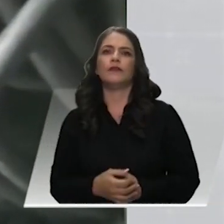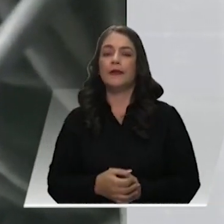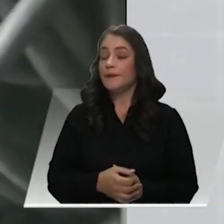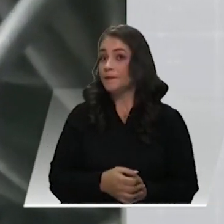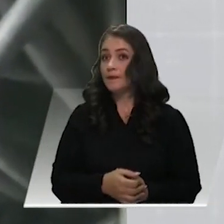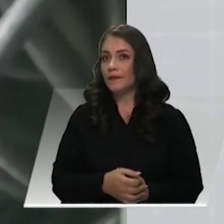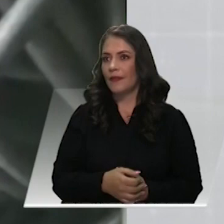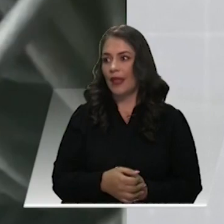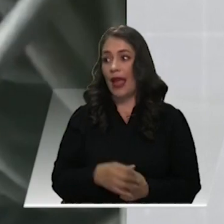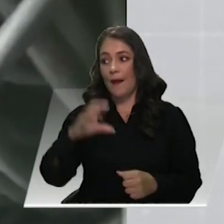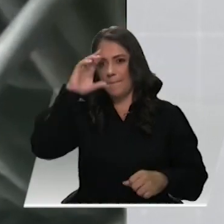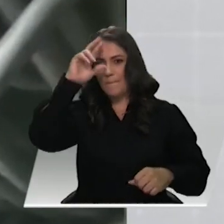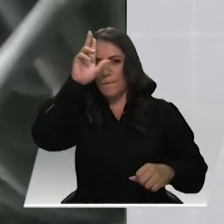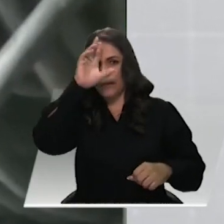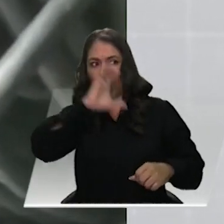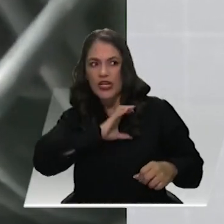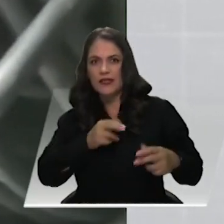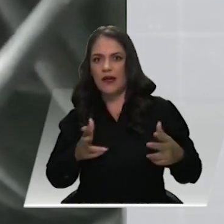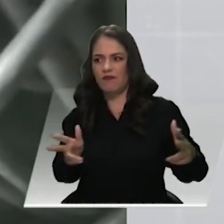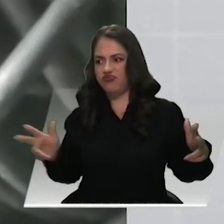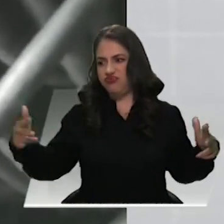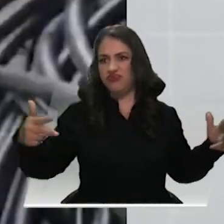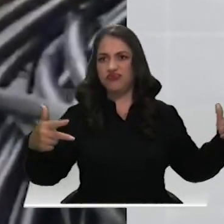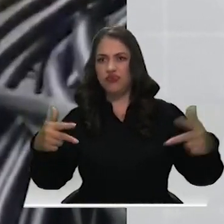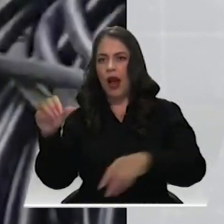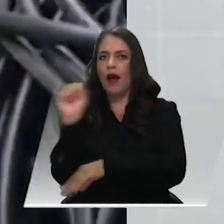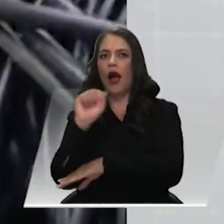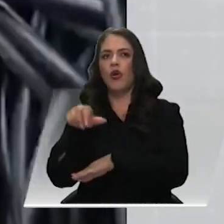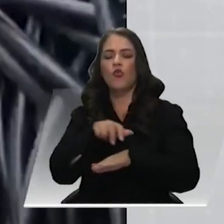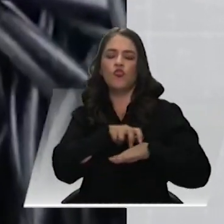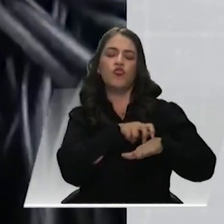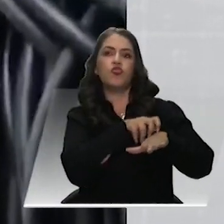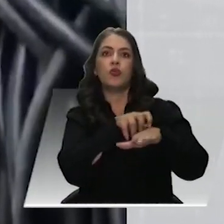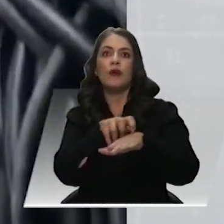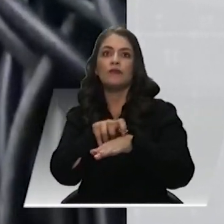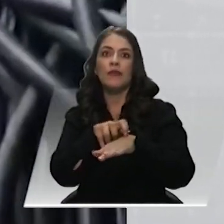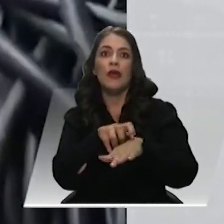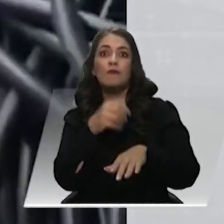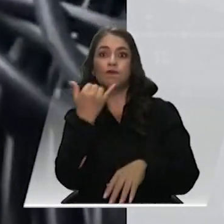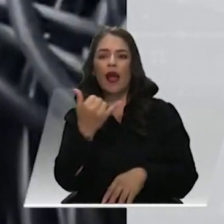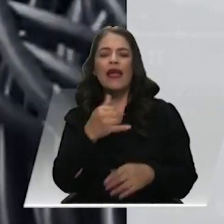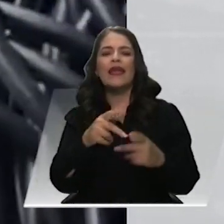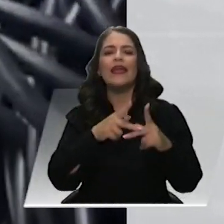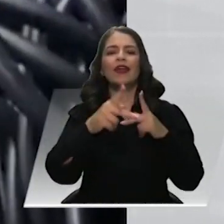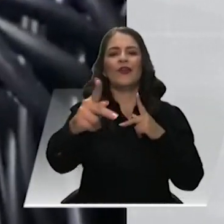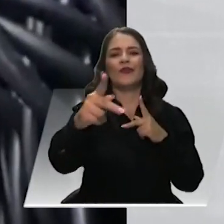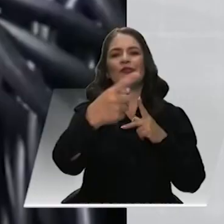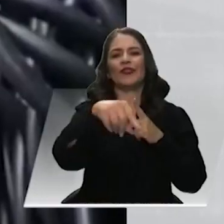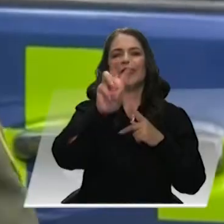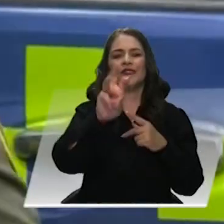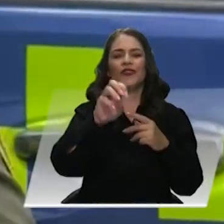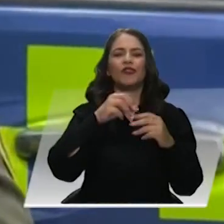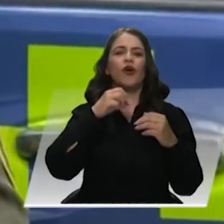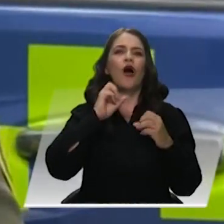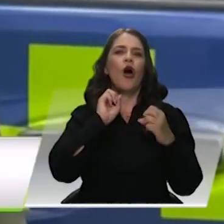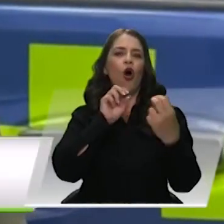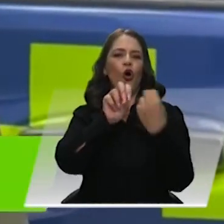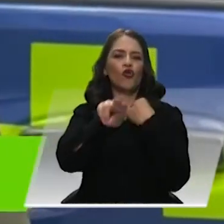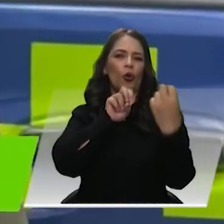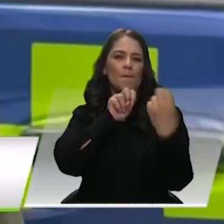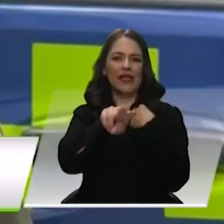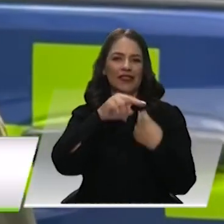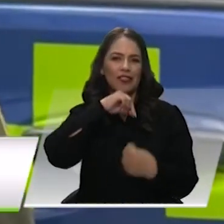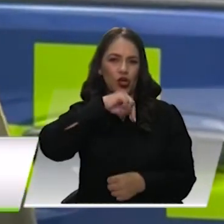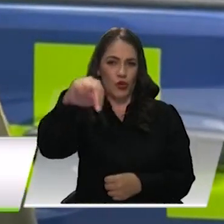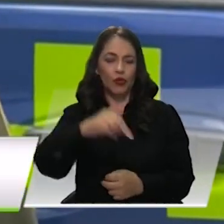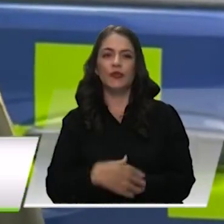plan candado, las autoridades interceptaron un camión y una camioneta sobre la autopista norte en el kilómetro 18+400. Nos permitimos